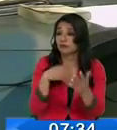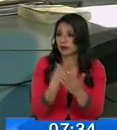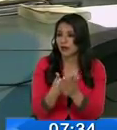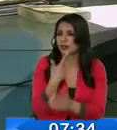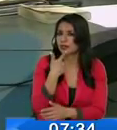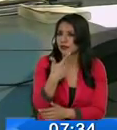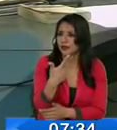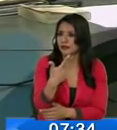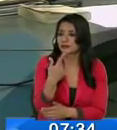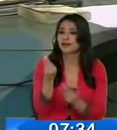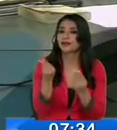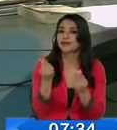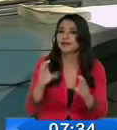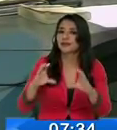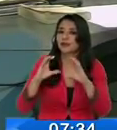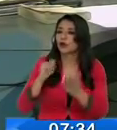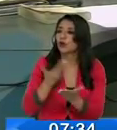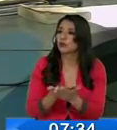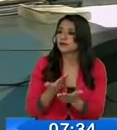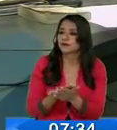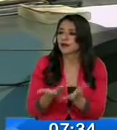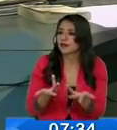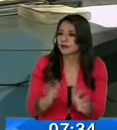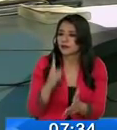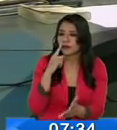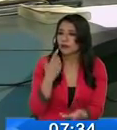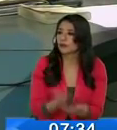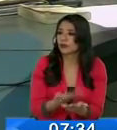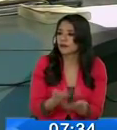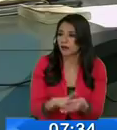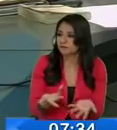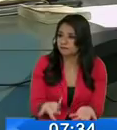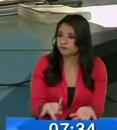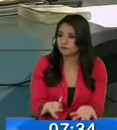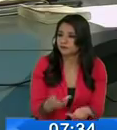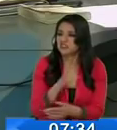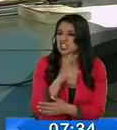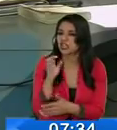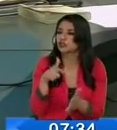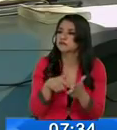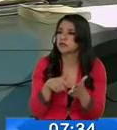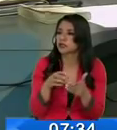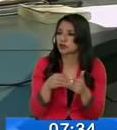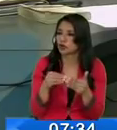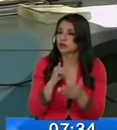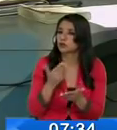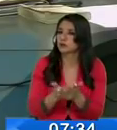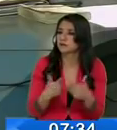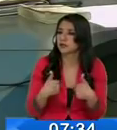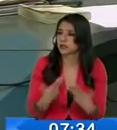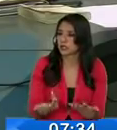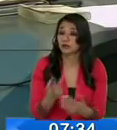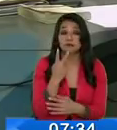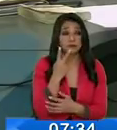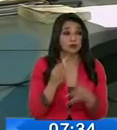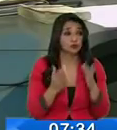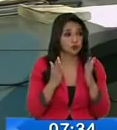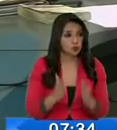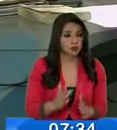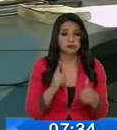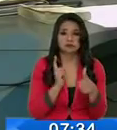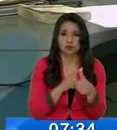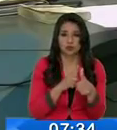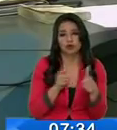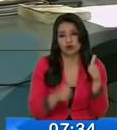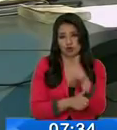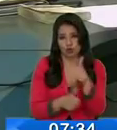es enriquecimiento ilícito que no ha podido probar más de $500,000. Y ahora dos jueces, el uno con